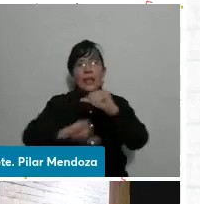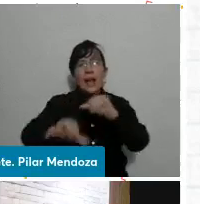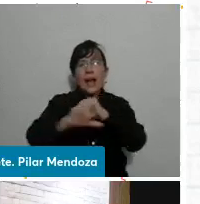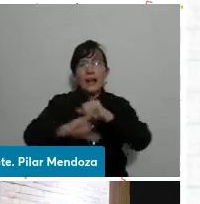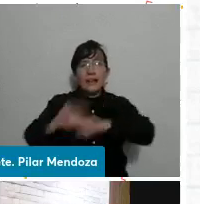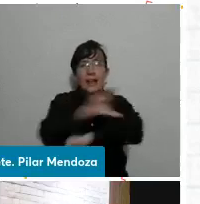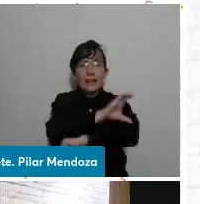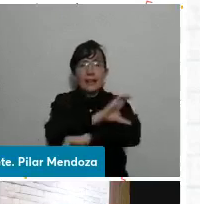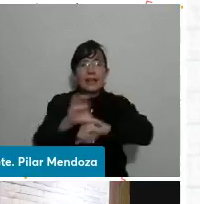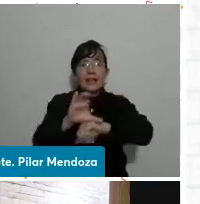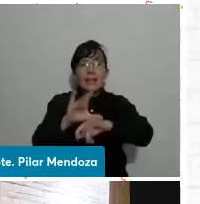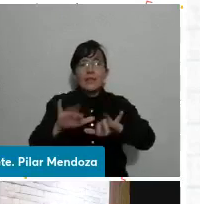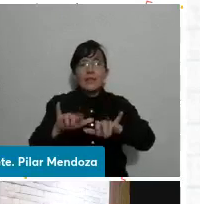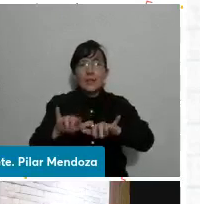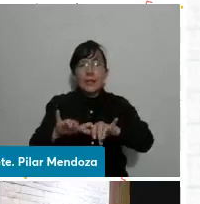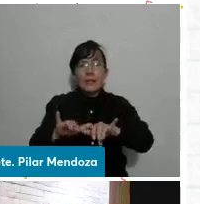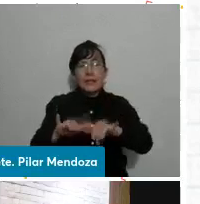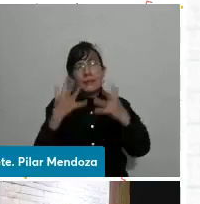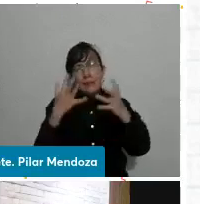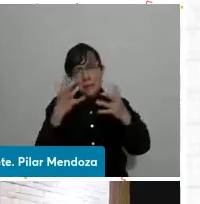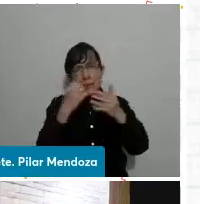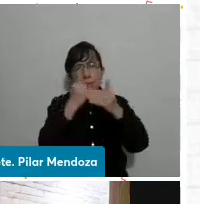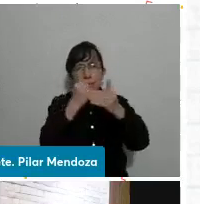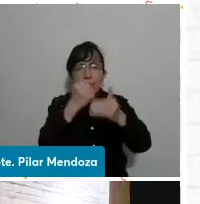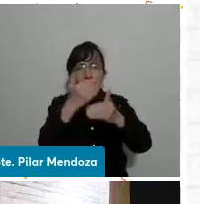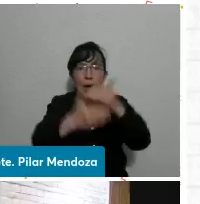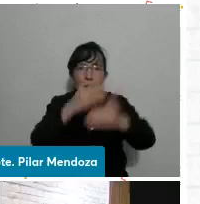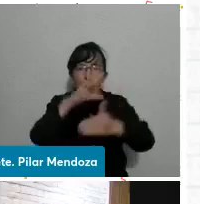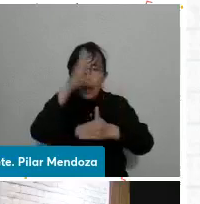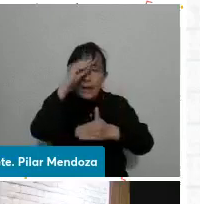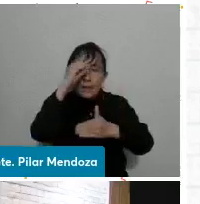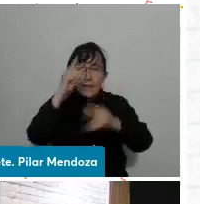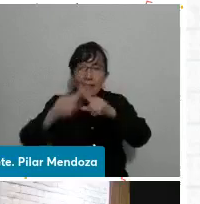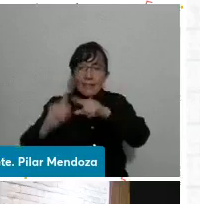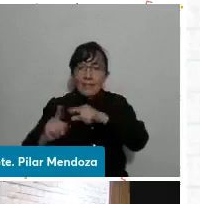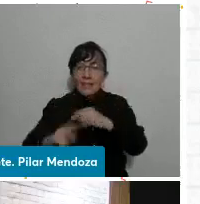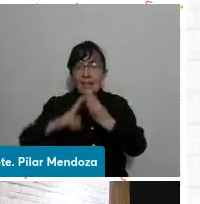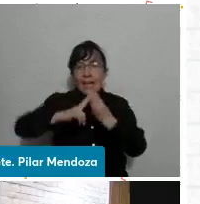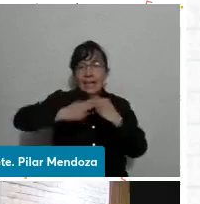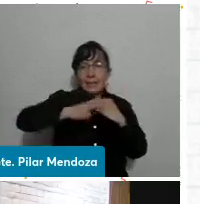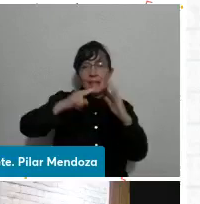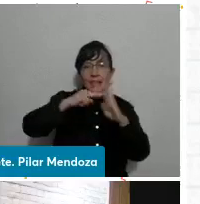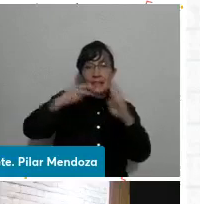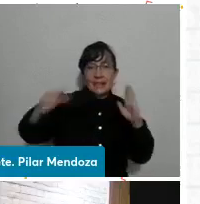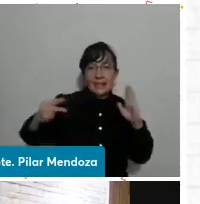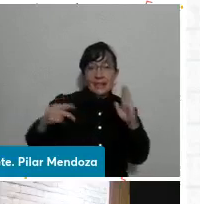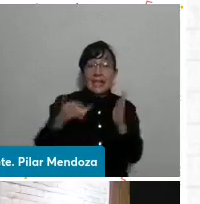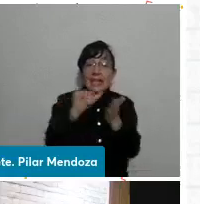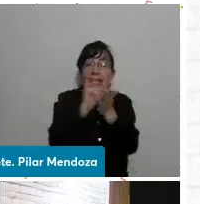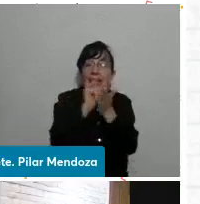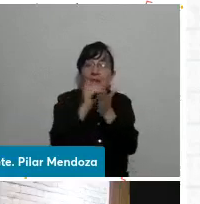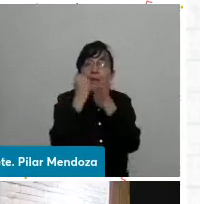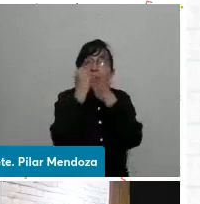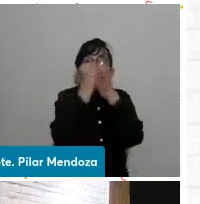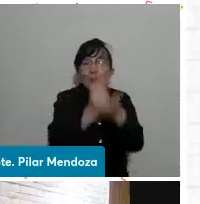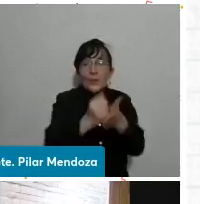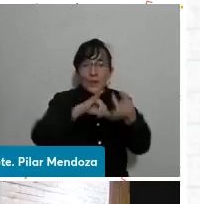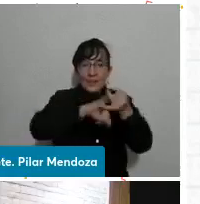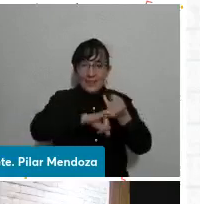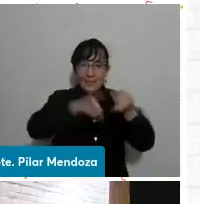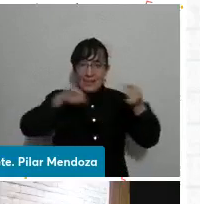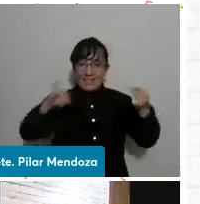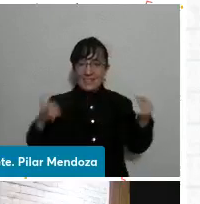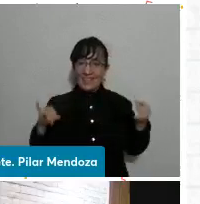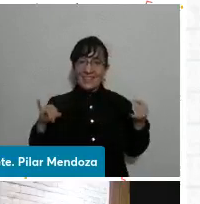manejen dispositivos. Ese tipo de libertad y de independencia que tienen para